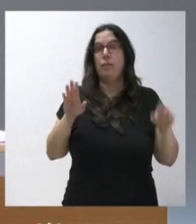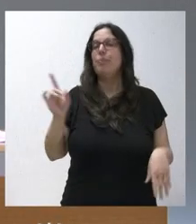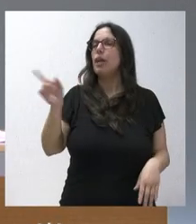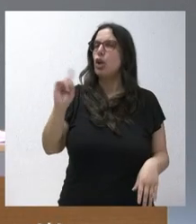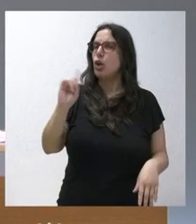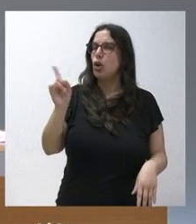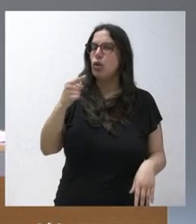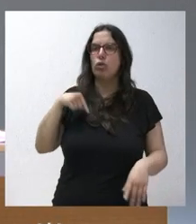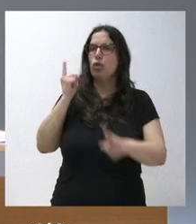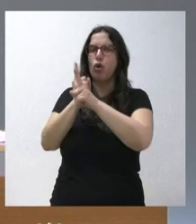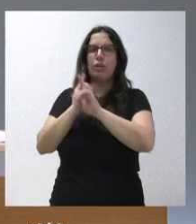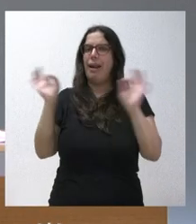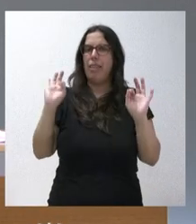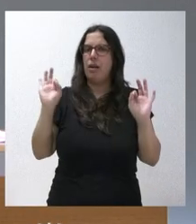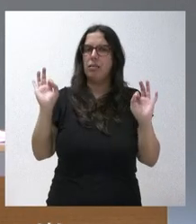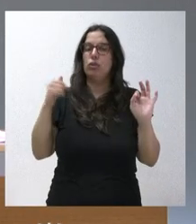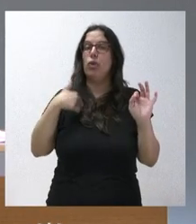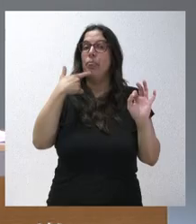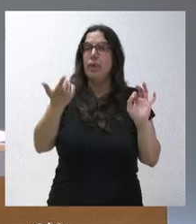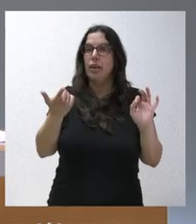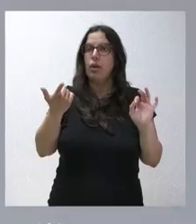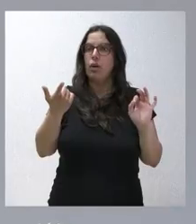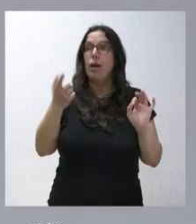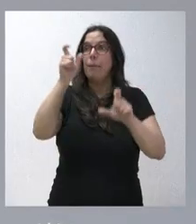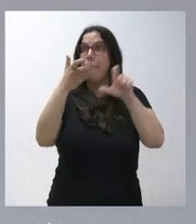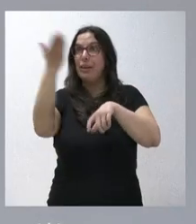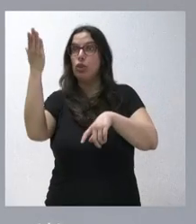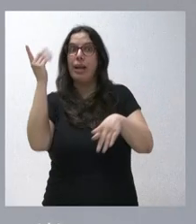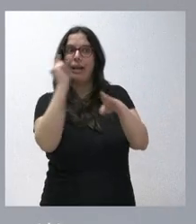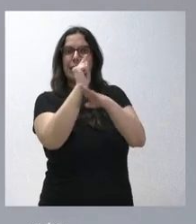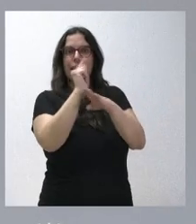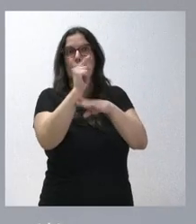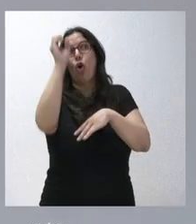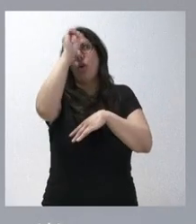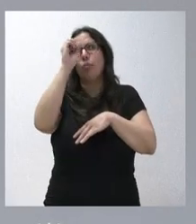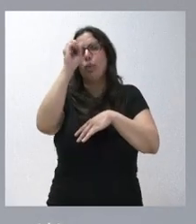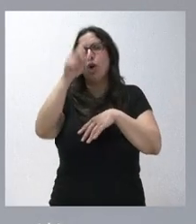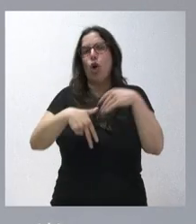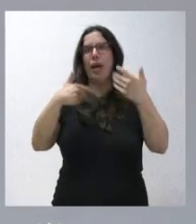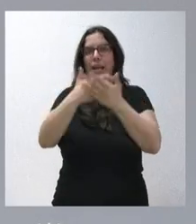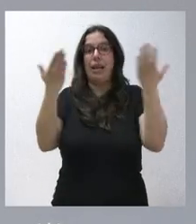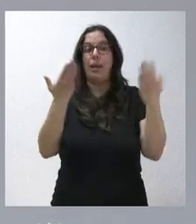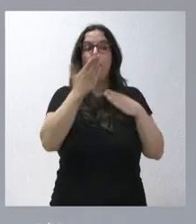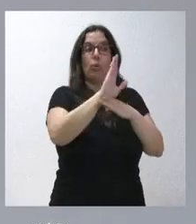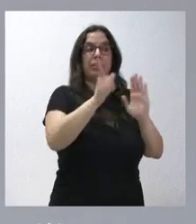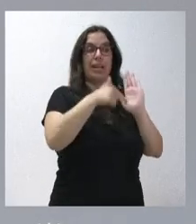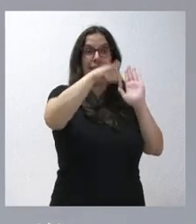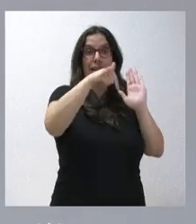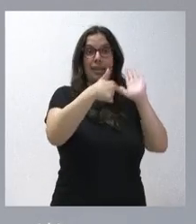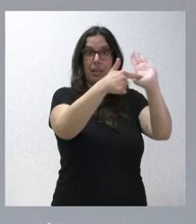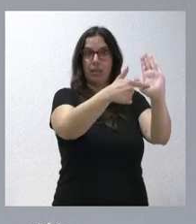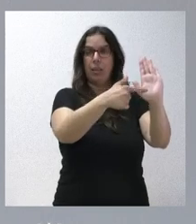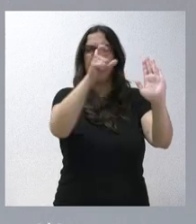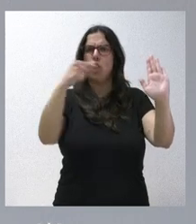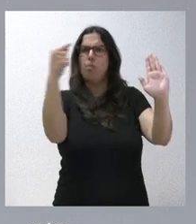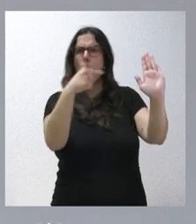estamos diciendo que estamos en contra estamos diciendo que se está criticando como una observación general a la proposición de ley como que